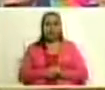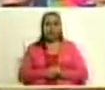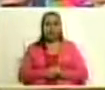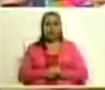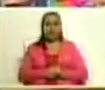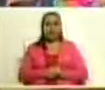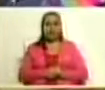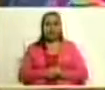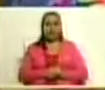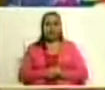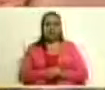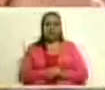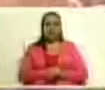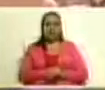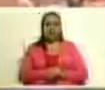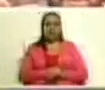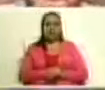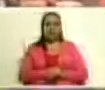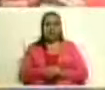A Delis,